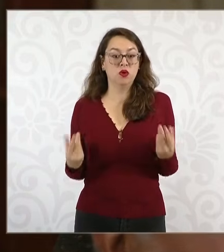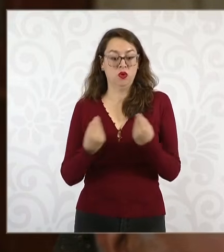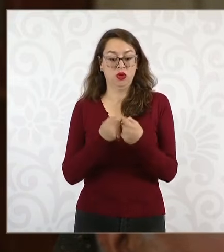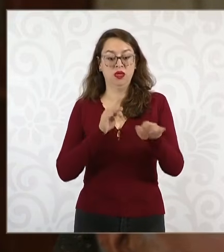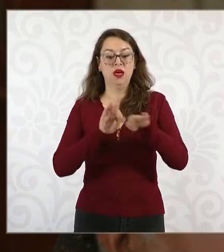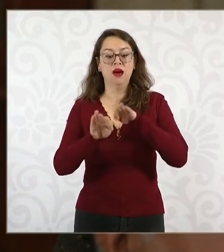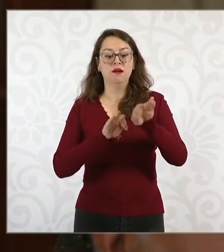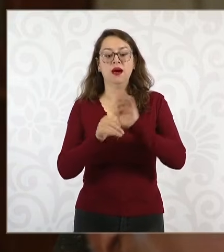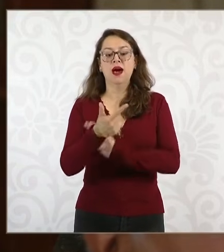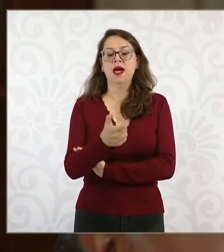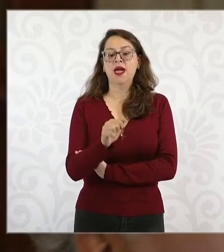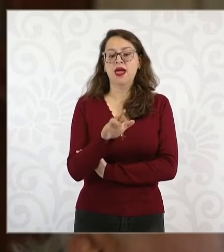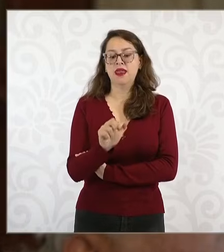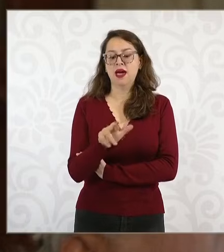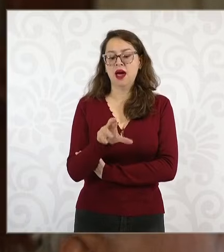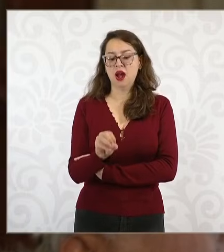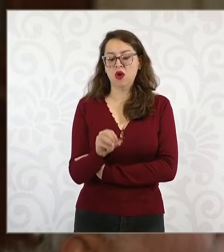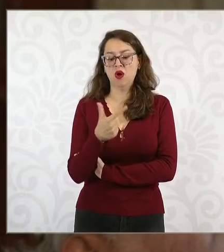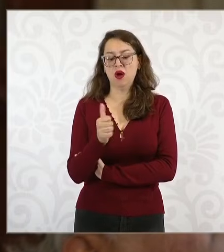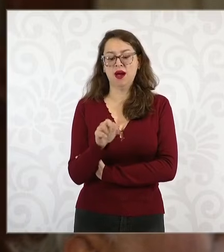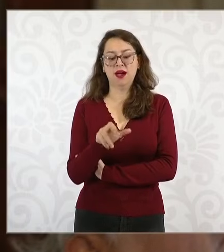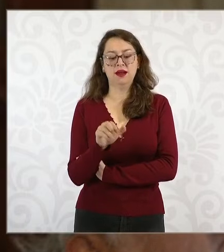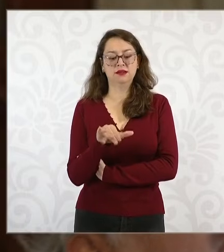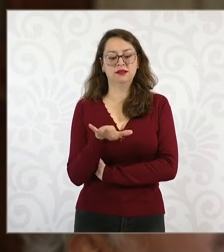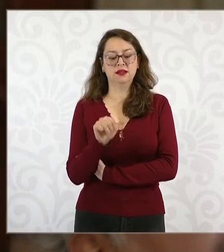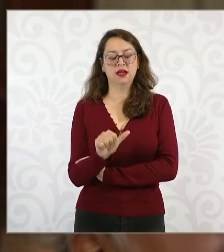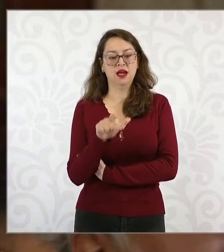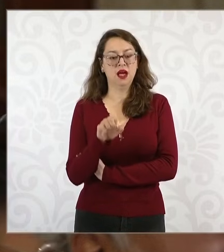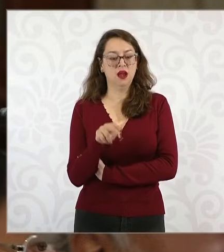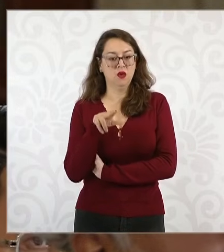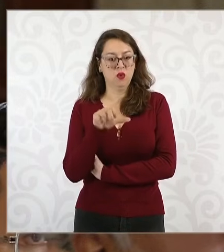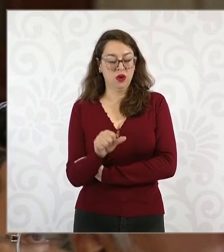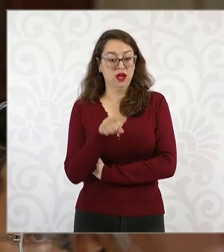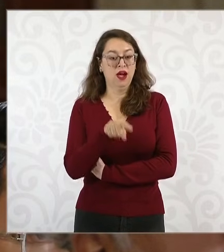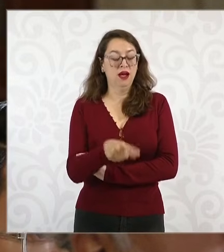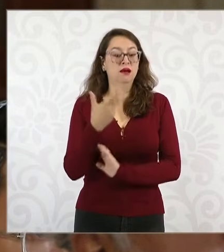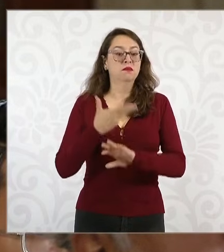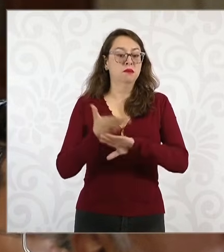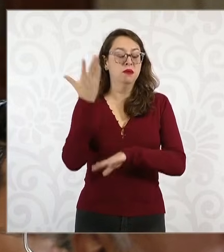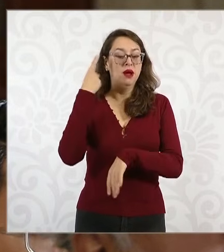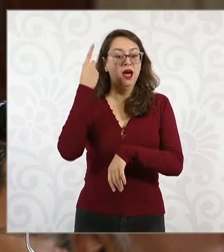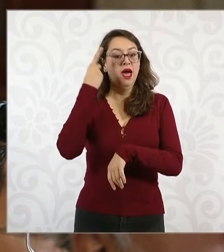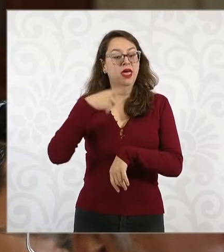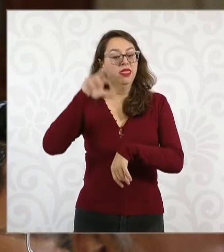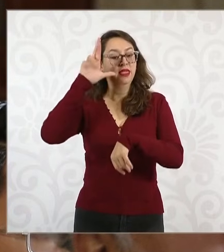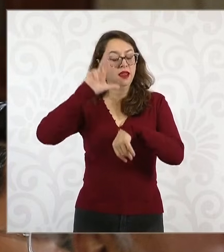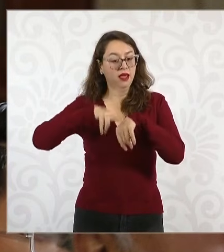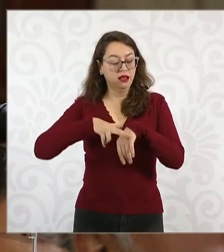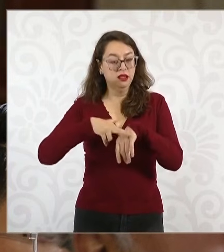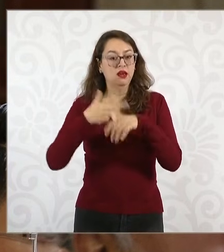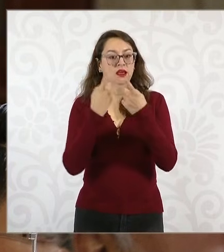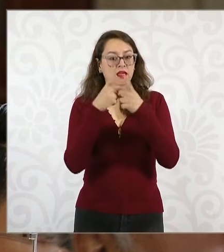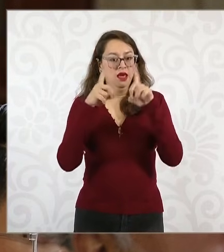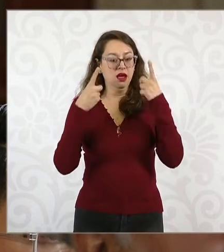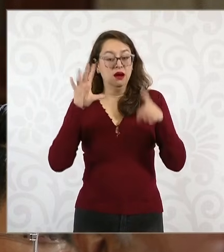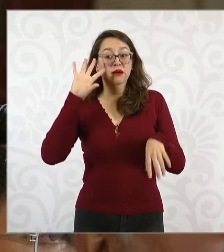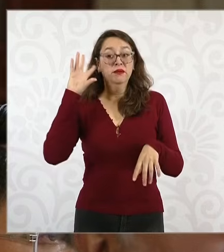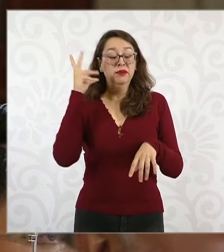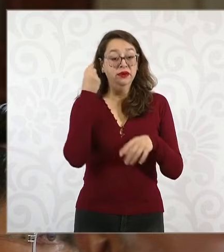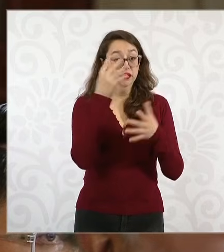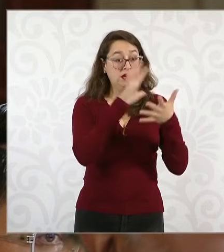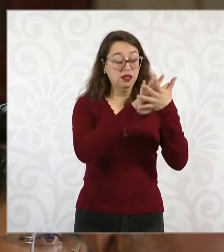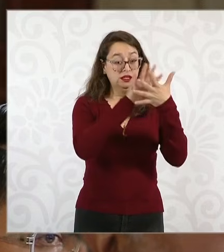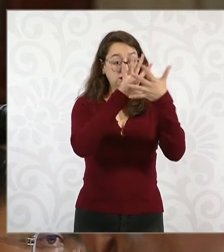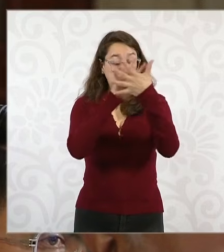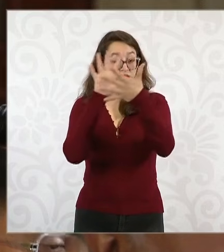se desempeñaba como director general de desarrollo tecnológico en los penales federales.